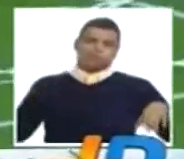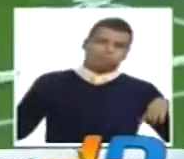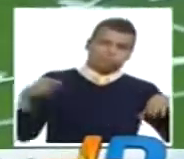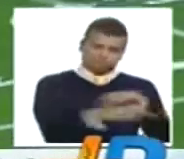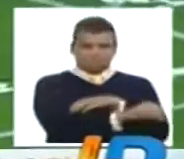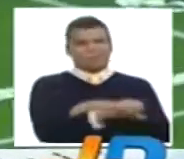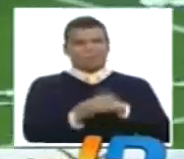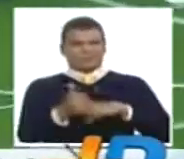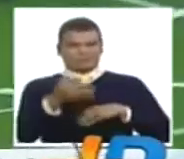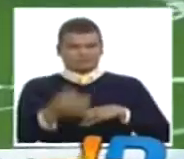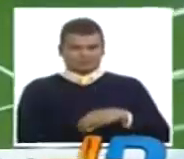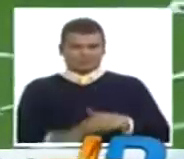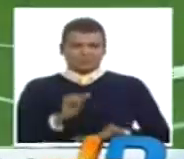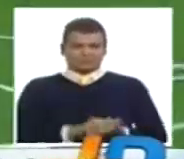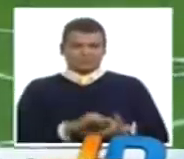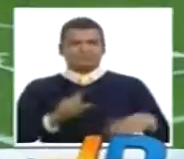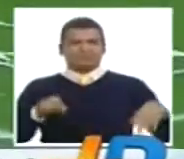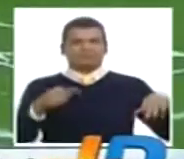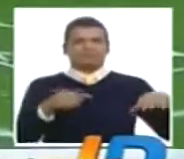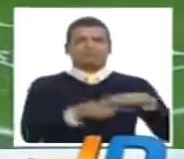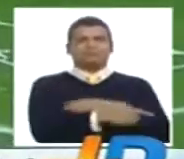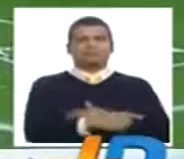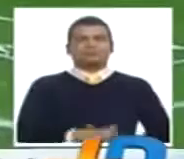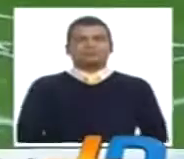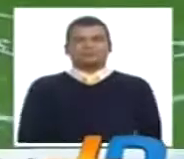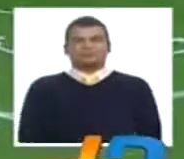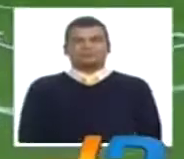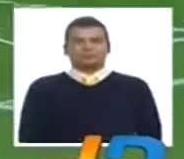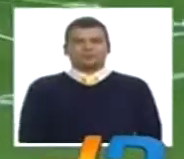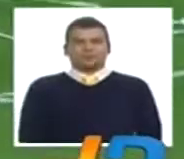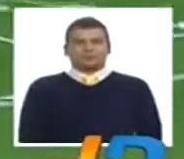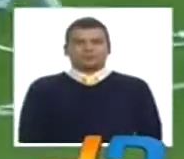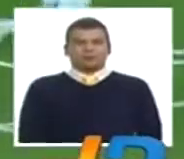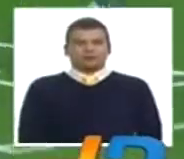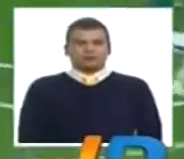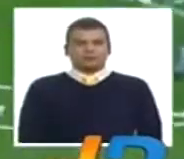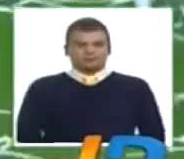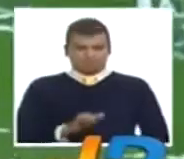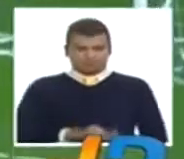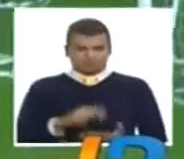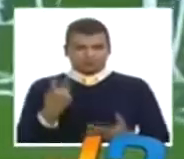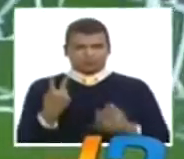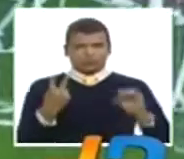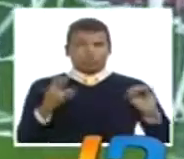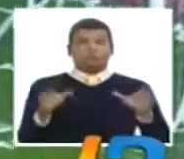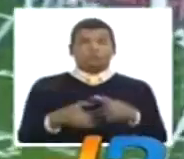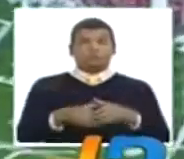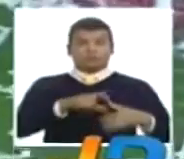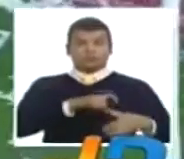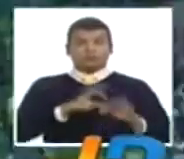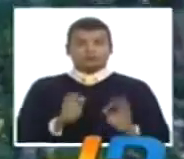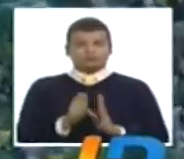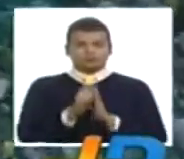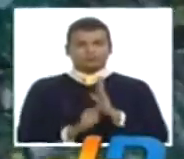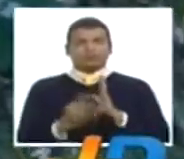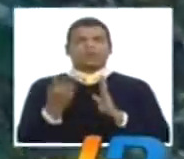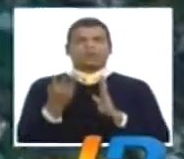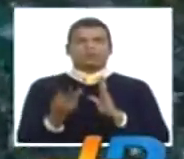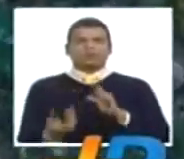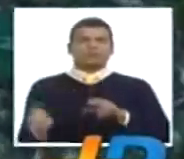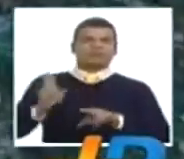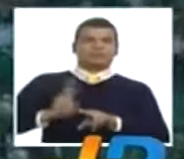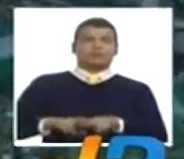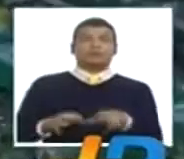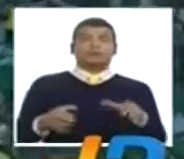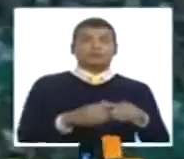llegada rápida de Murillo definió mandándolo por debajo de las piernas del arquero. Con este resultado el Deportivo Cali consigue 4 puntos, mientras